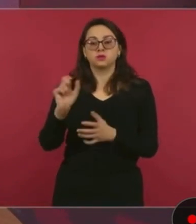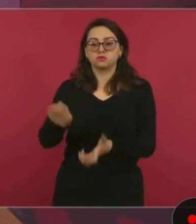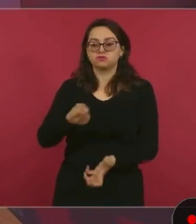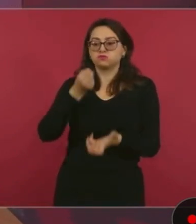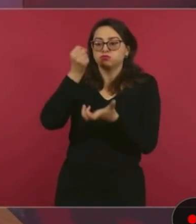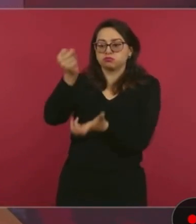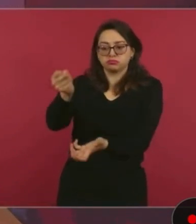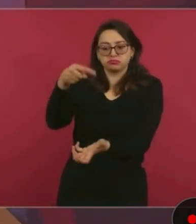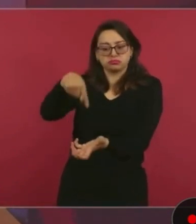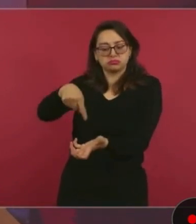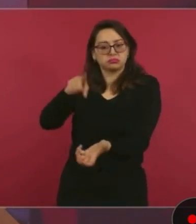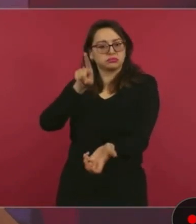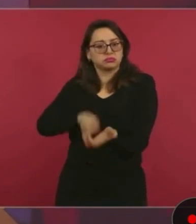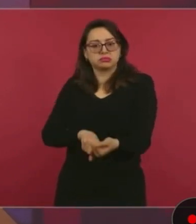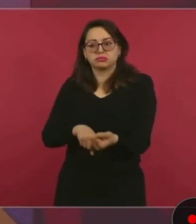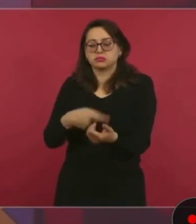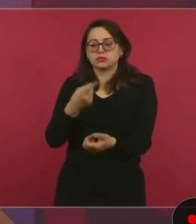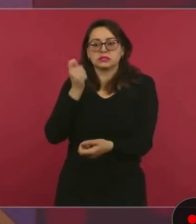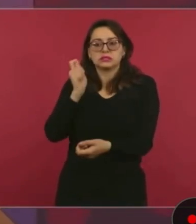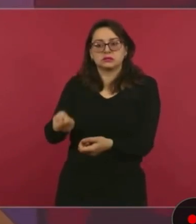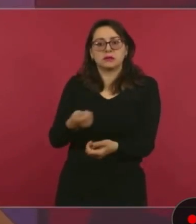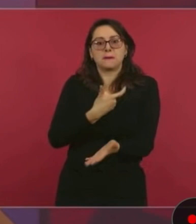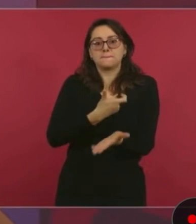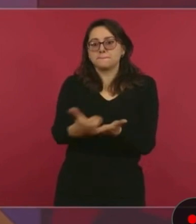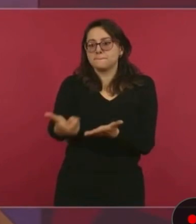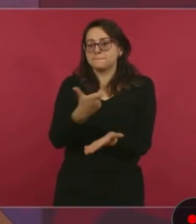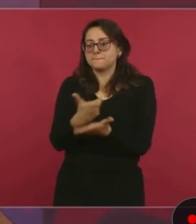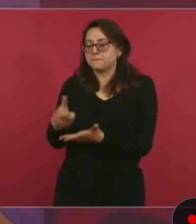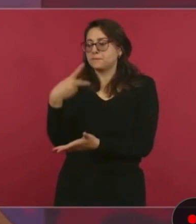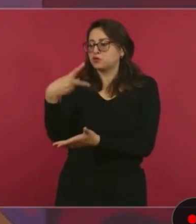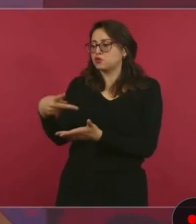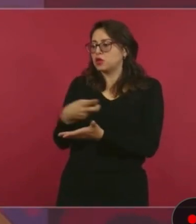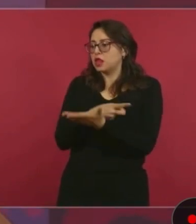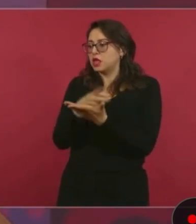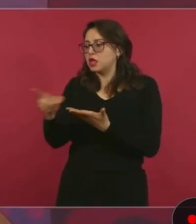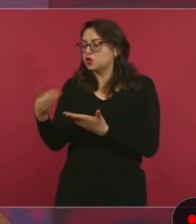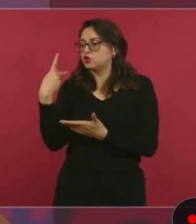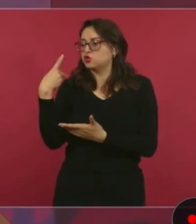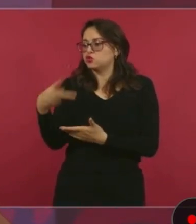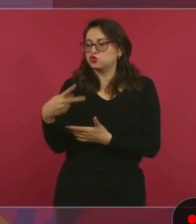pagando los sueldos, las prestaciones a los trabajadores.